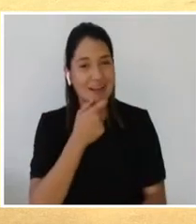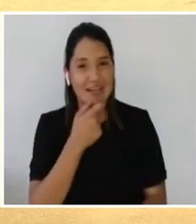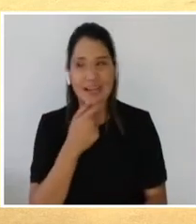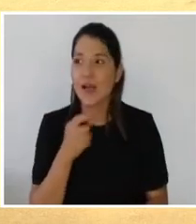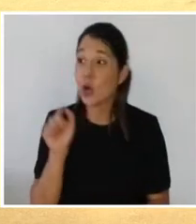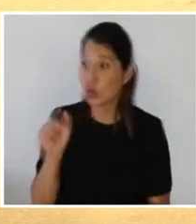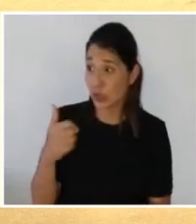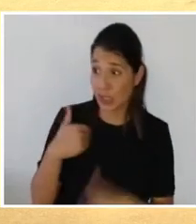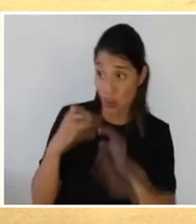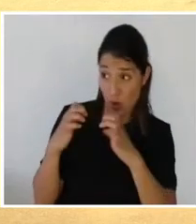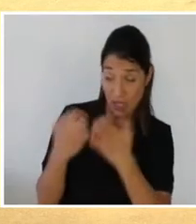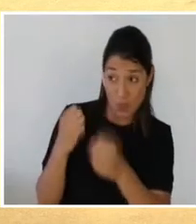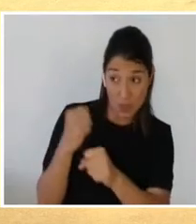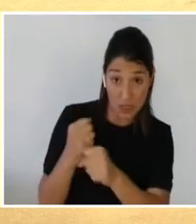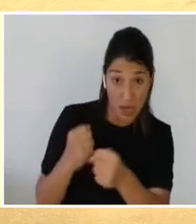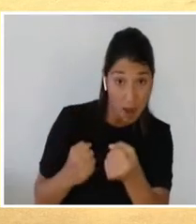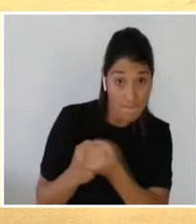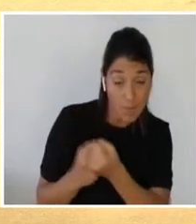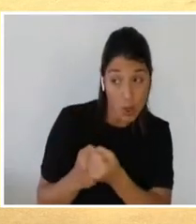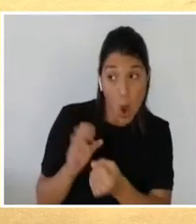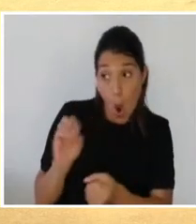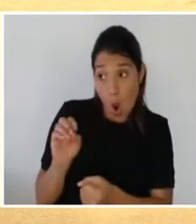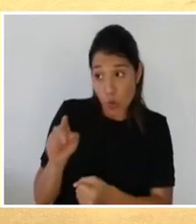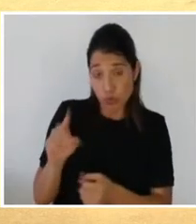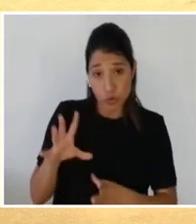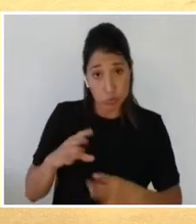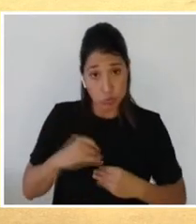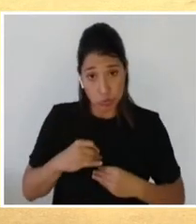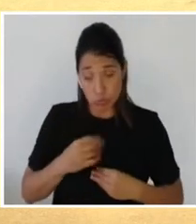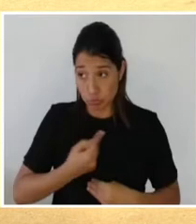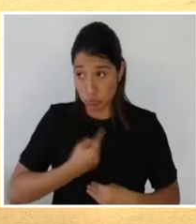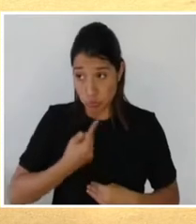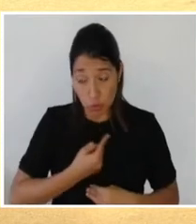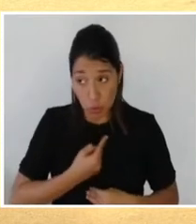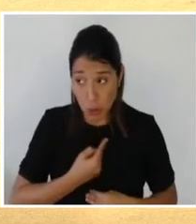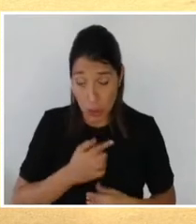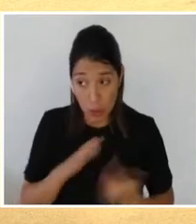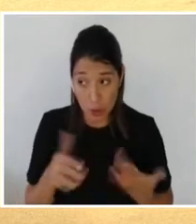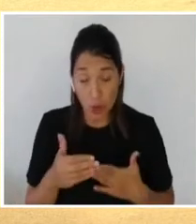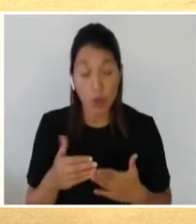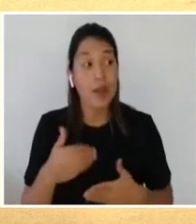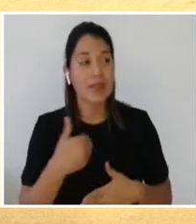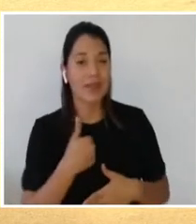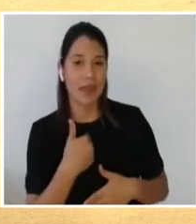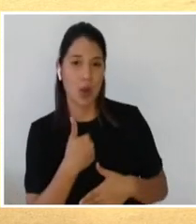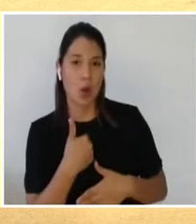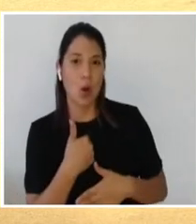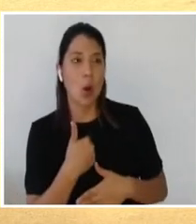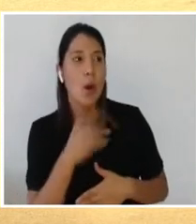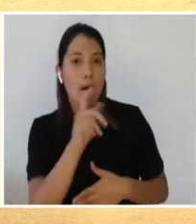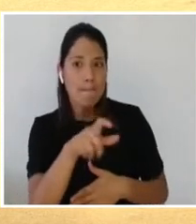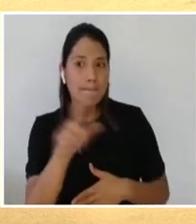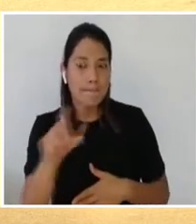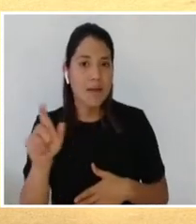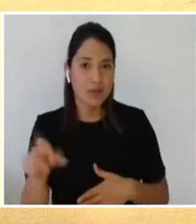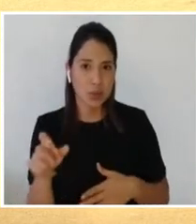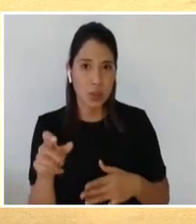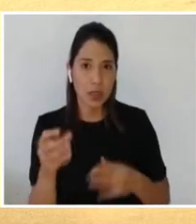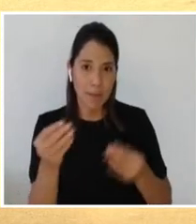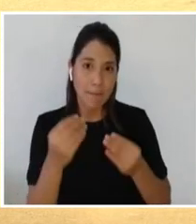que te apoya, o estás vos ahorita como empezando solita en el proceso? Tengo personas que me